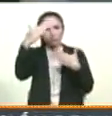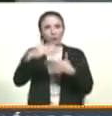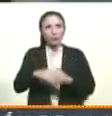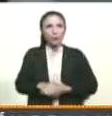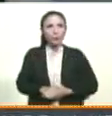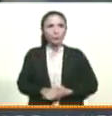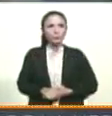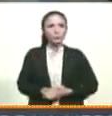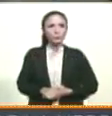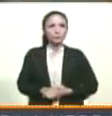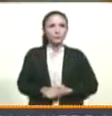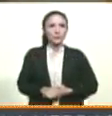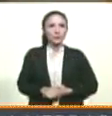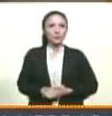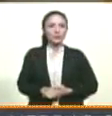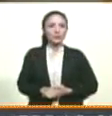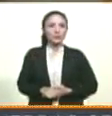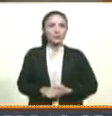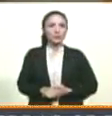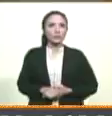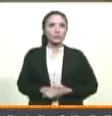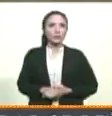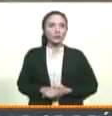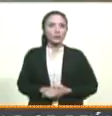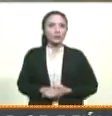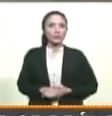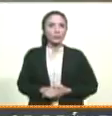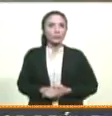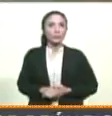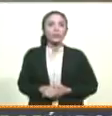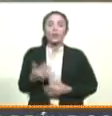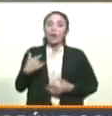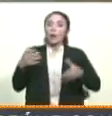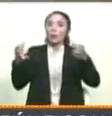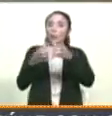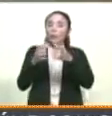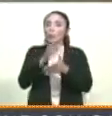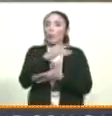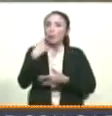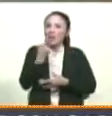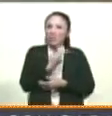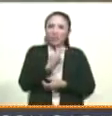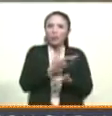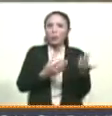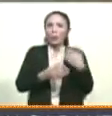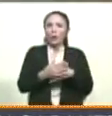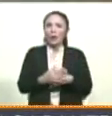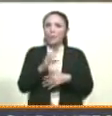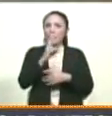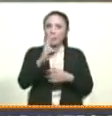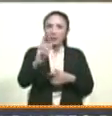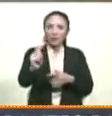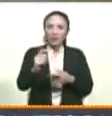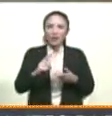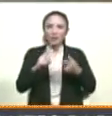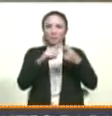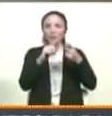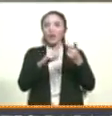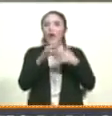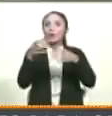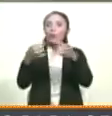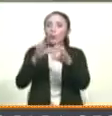a Alianza para el Cambio, al Movimiento Político Podemos, al Movimiento